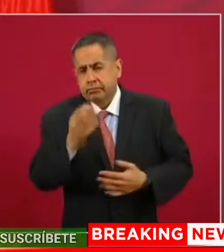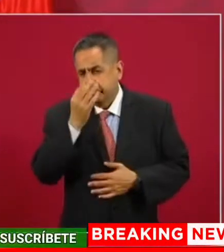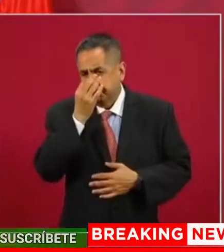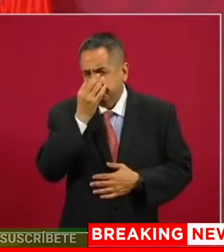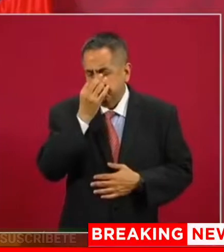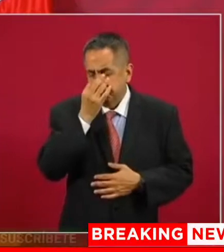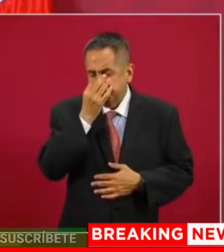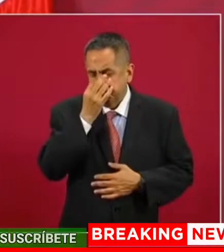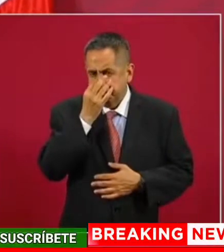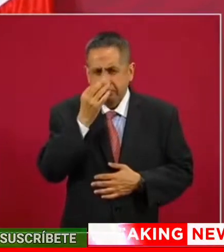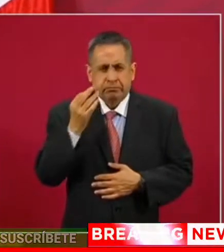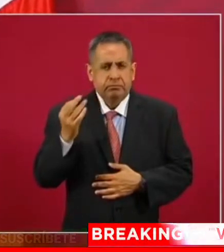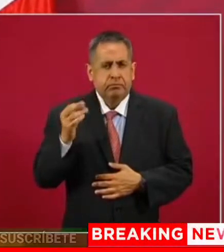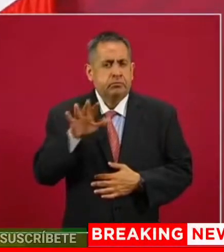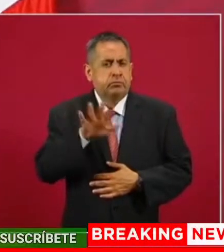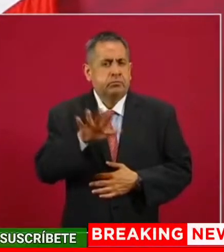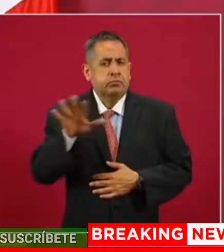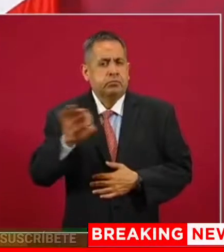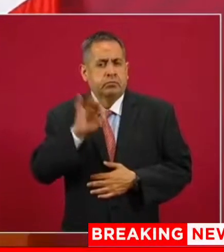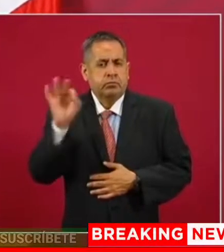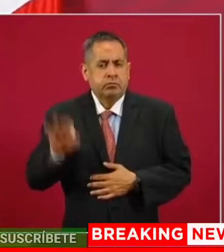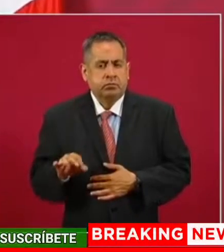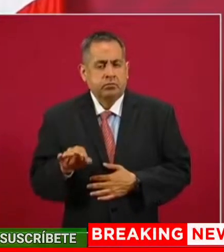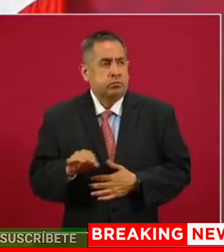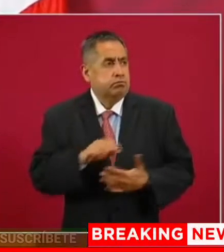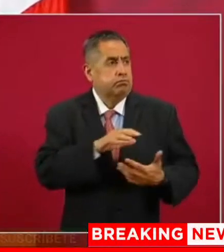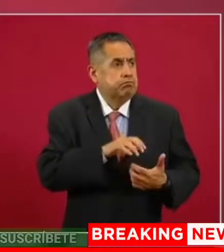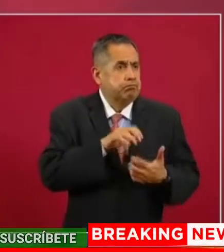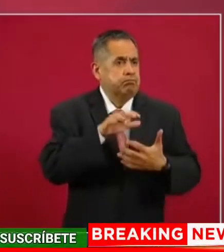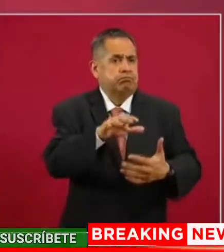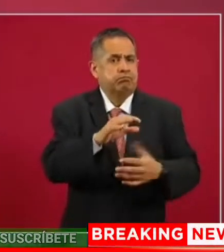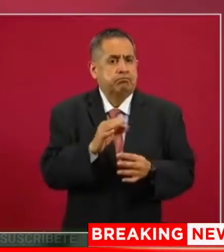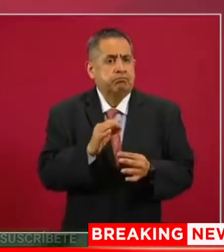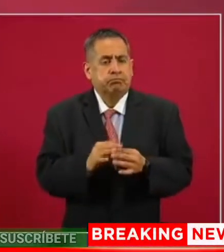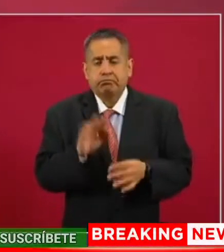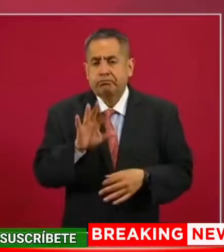solo el 55%,